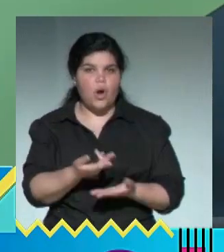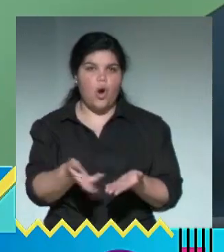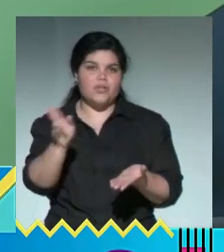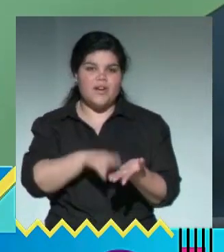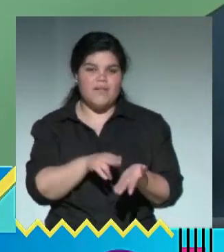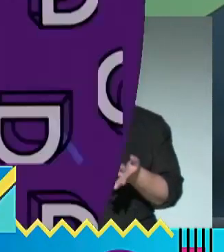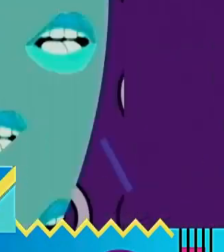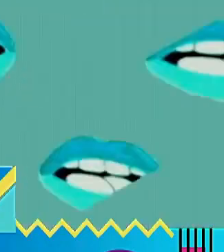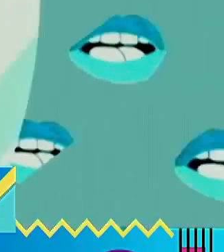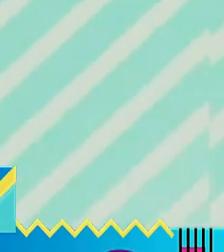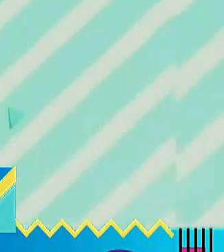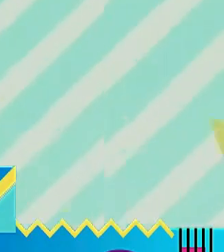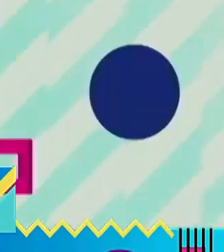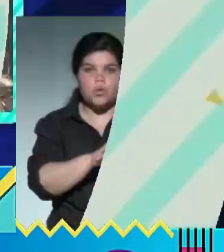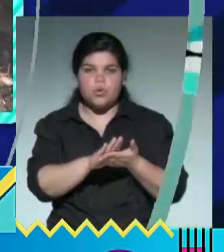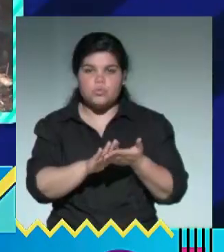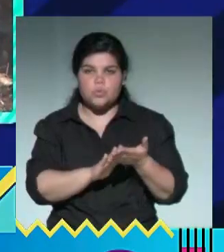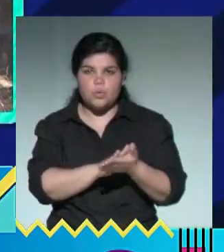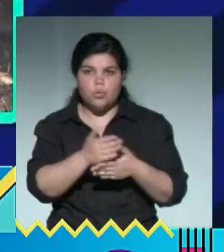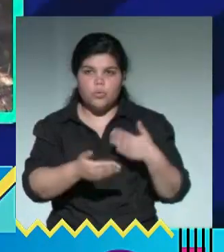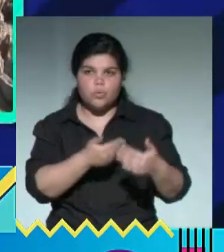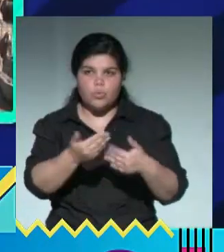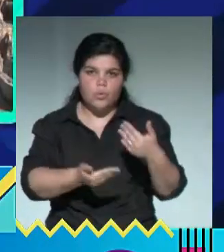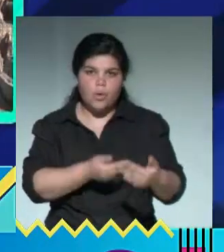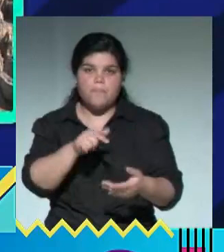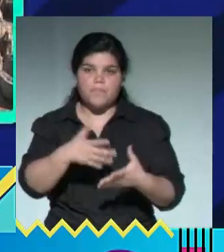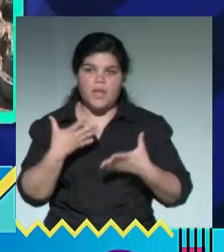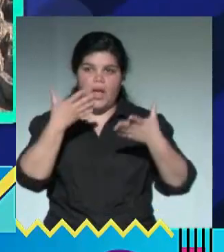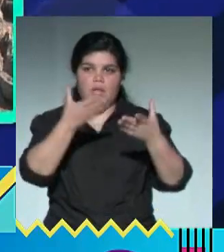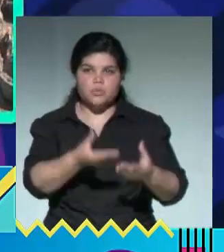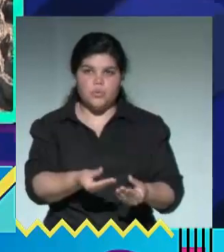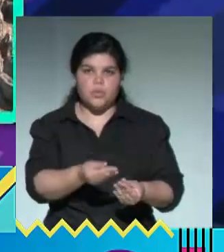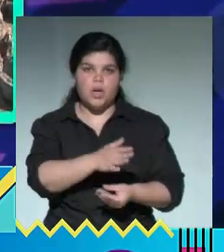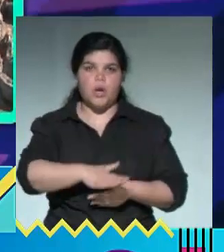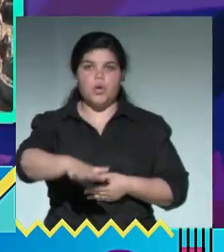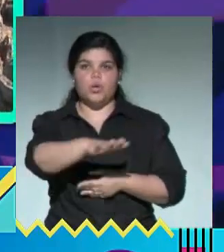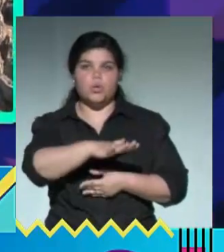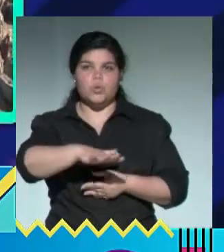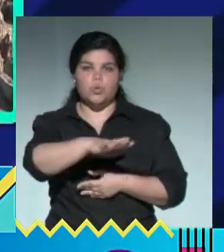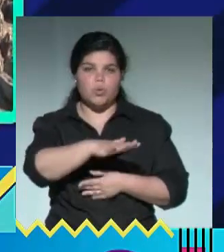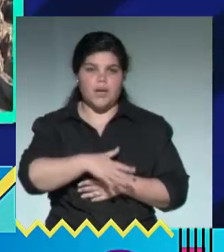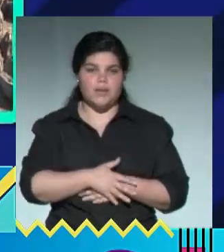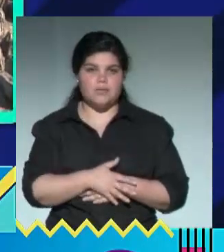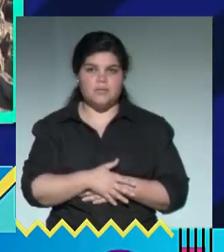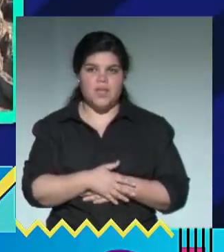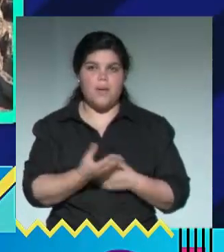corto plazo que nos permita, por un lado, mejorar el estado de cómo ha quedado la vegetación. Hay que